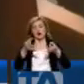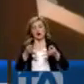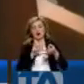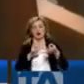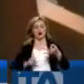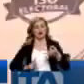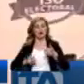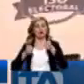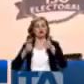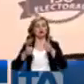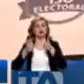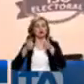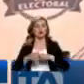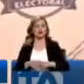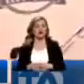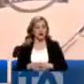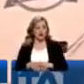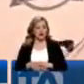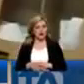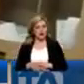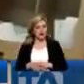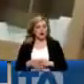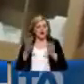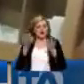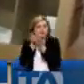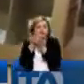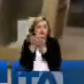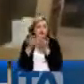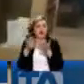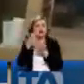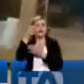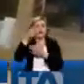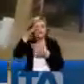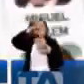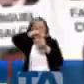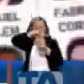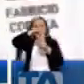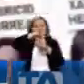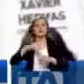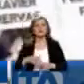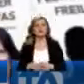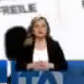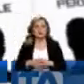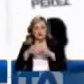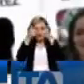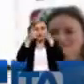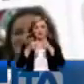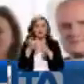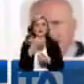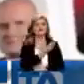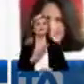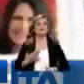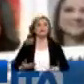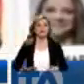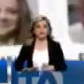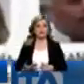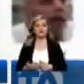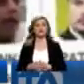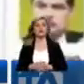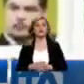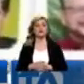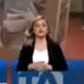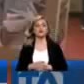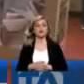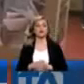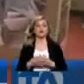personal de la candidatura. Pero aún con ese filtro, todo apunta que en las próximas elecciones, solo los candidatos a la presidencia se contarán